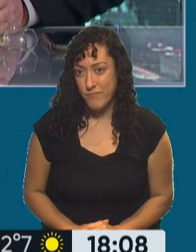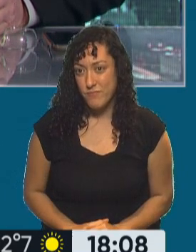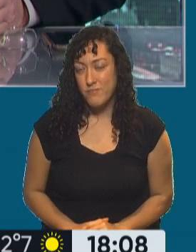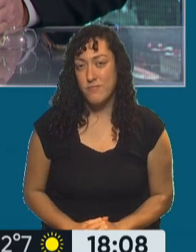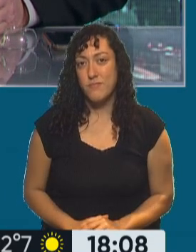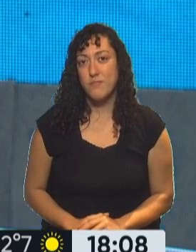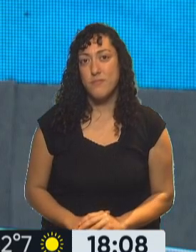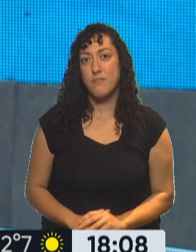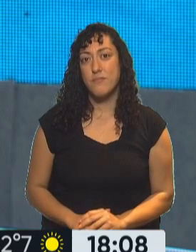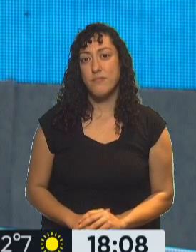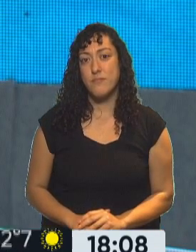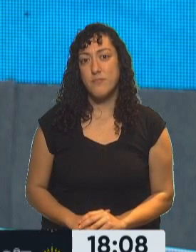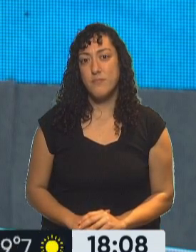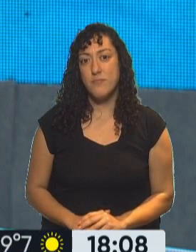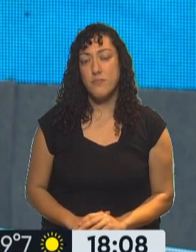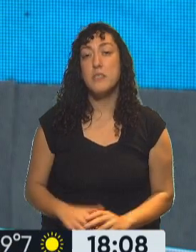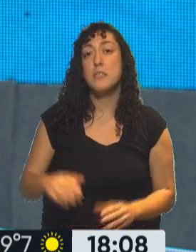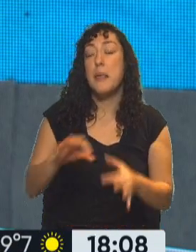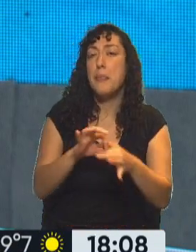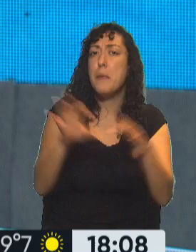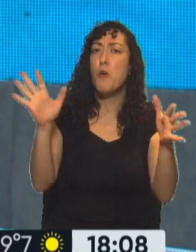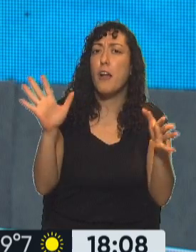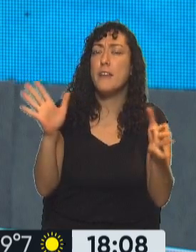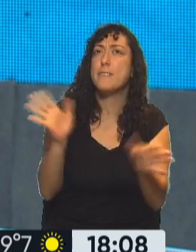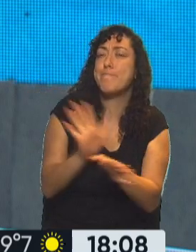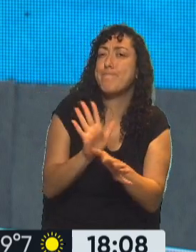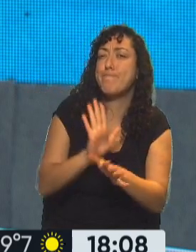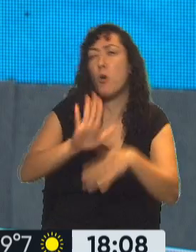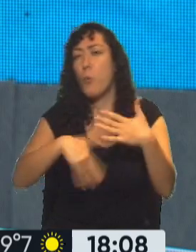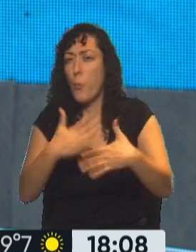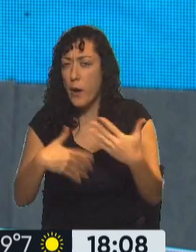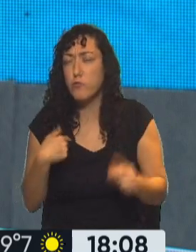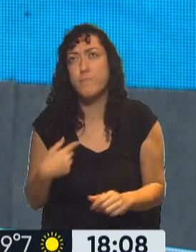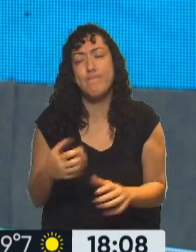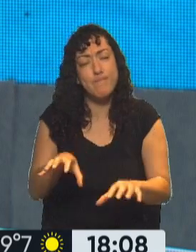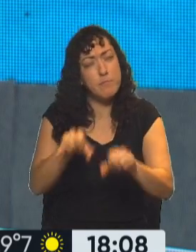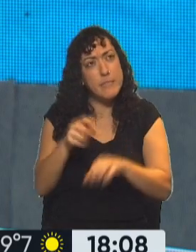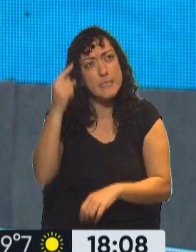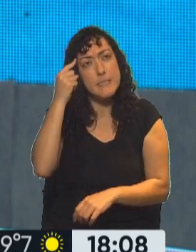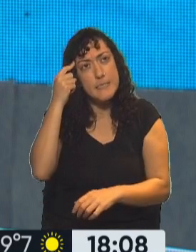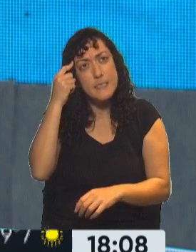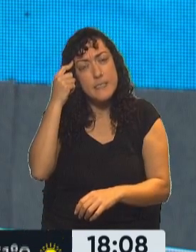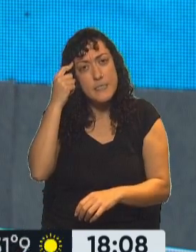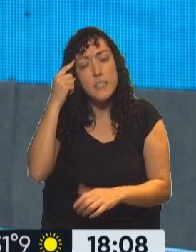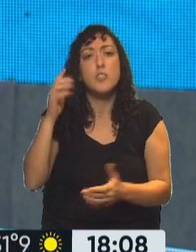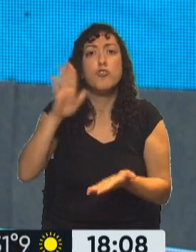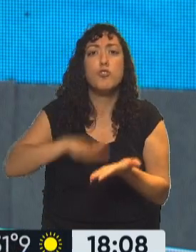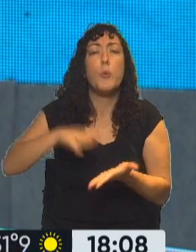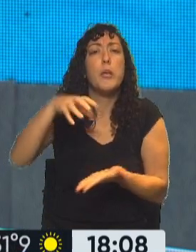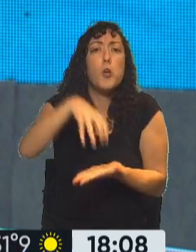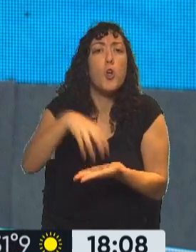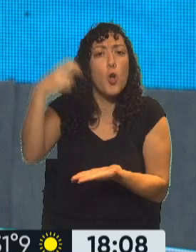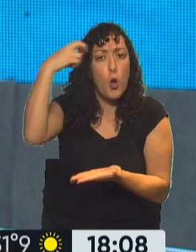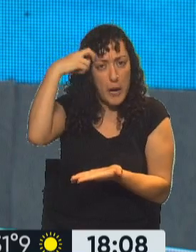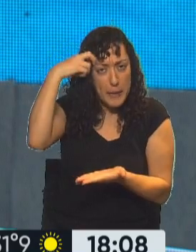las preguntas. En el juego de la democracia, yo hoy me preguntaba temprano, en el Congreso, dentro